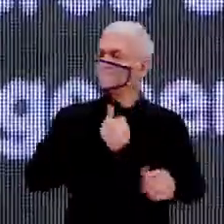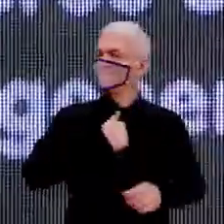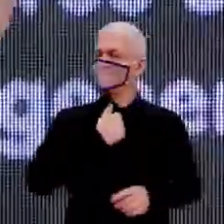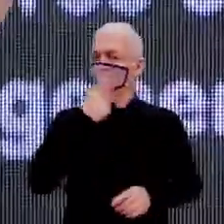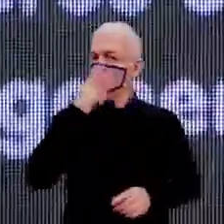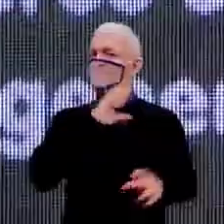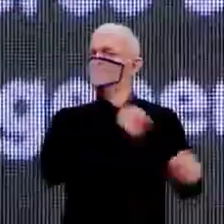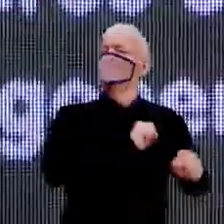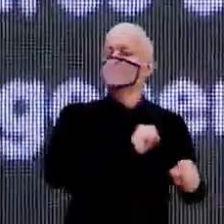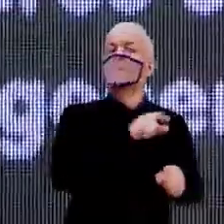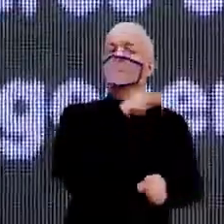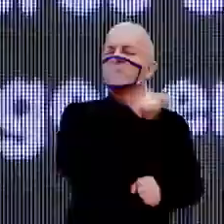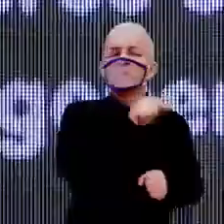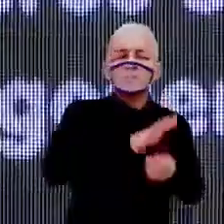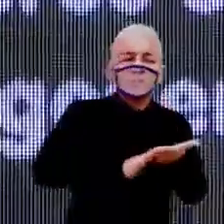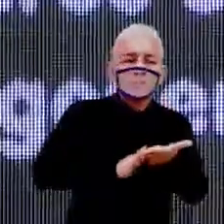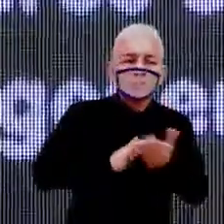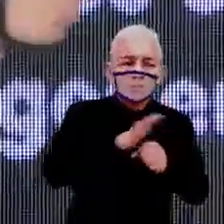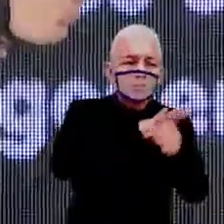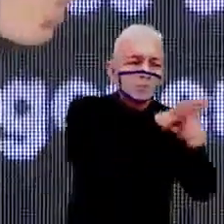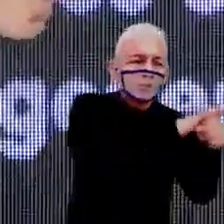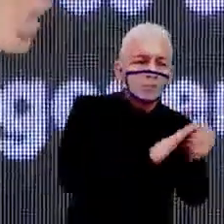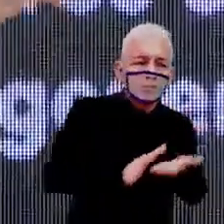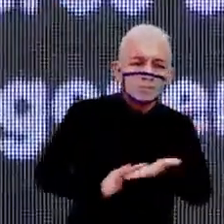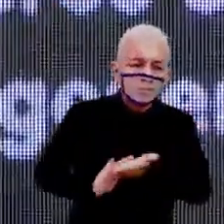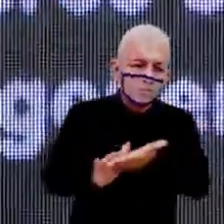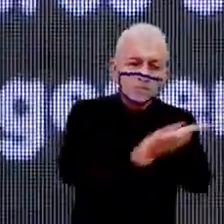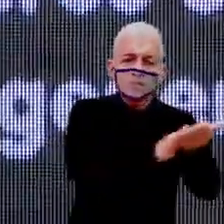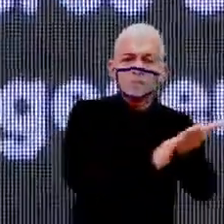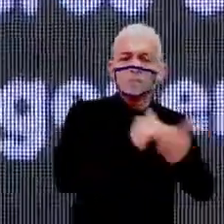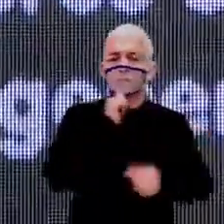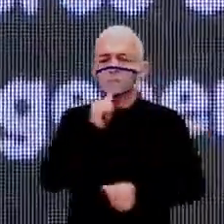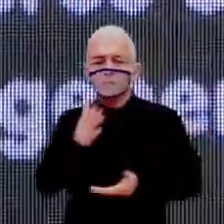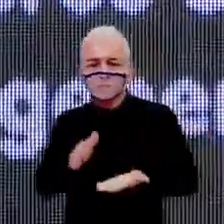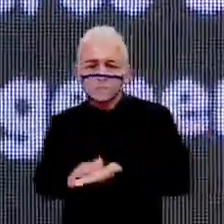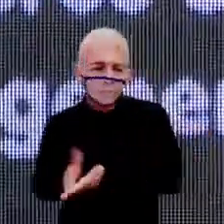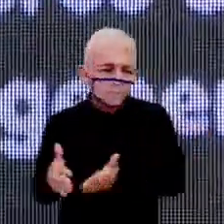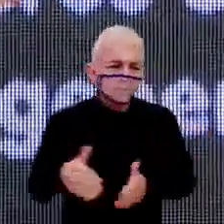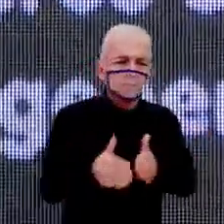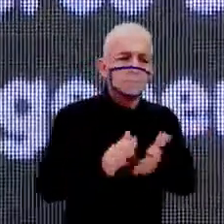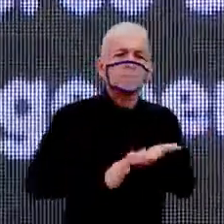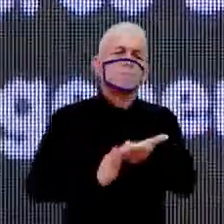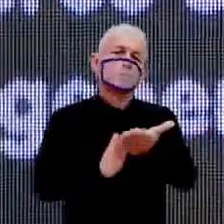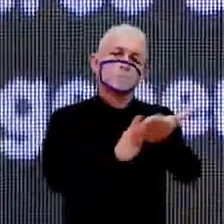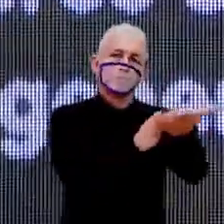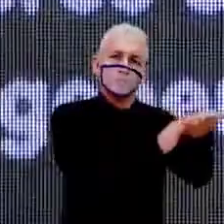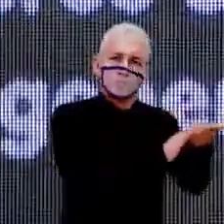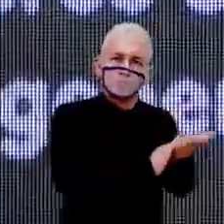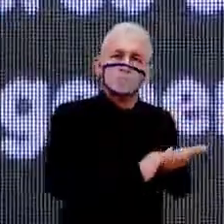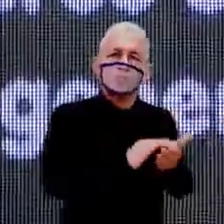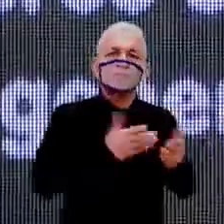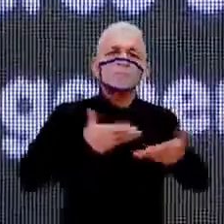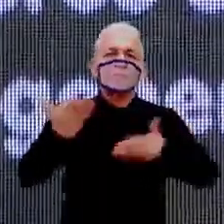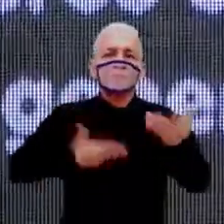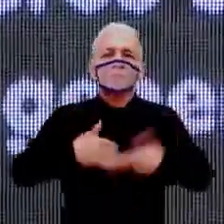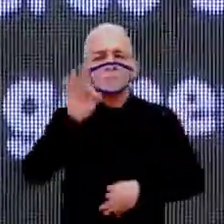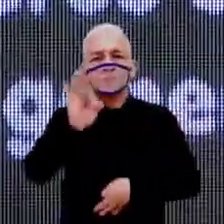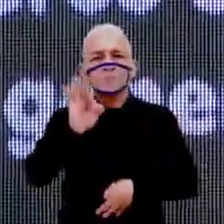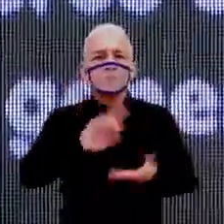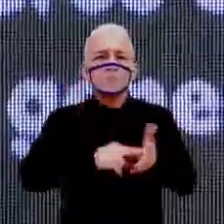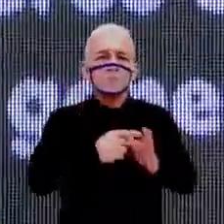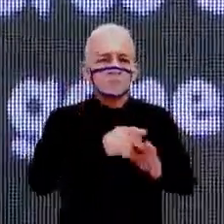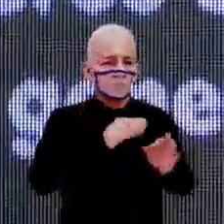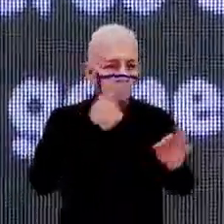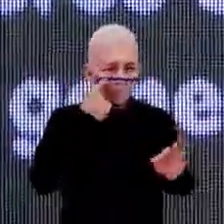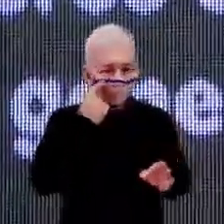en la actualización que estamos haciendo de riesgos, muchos de ellos puedan acceder a tipificar su